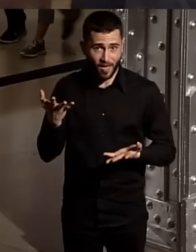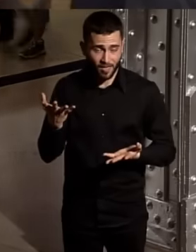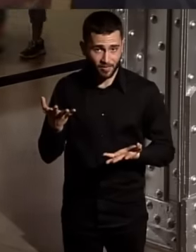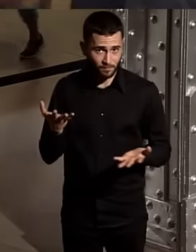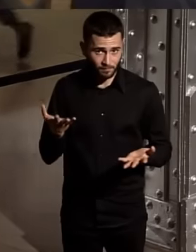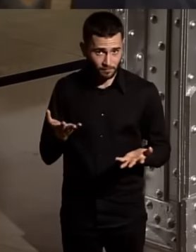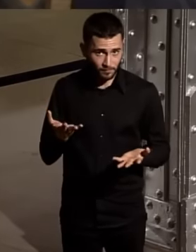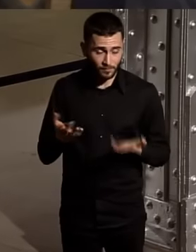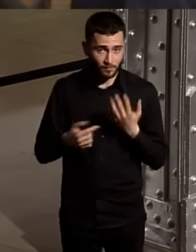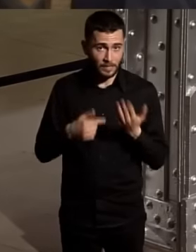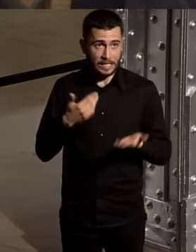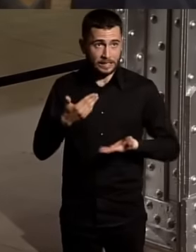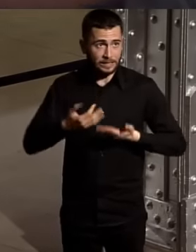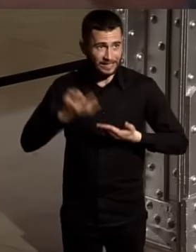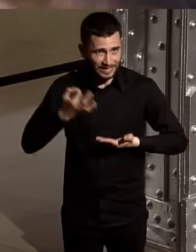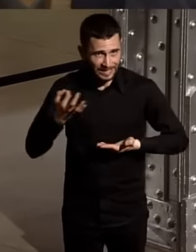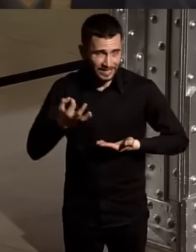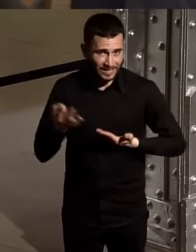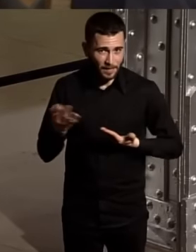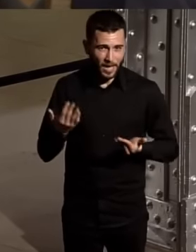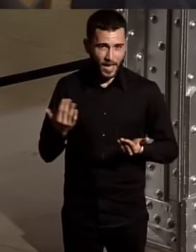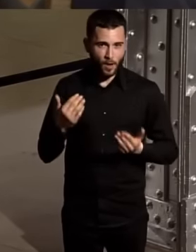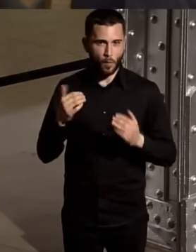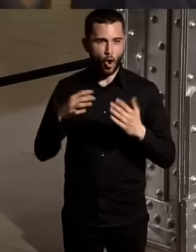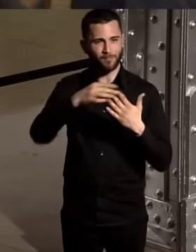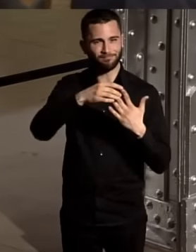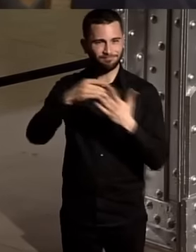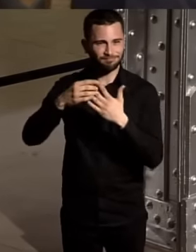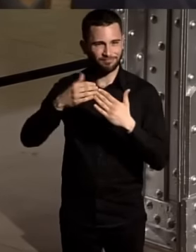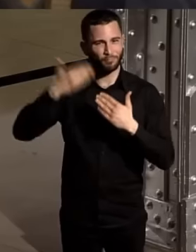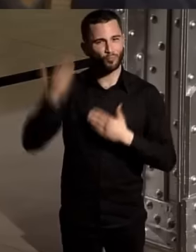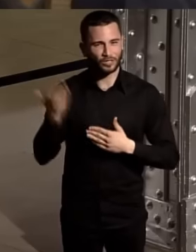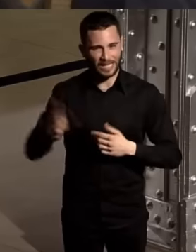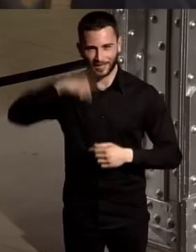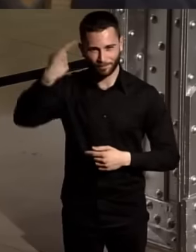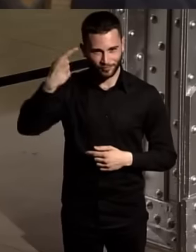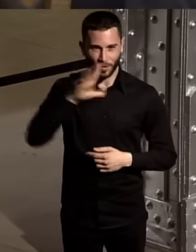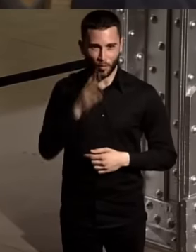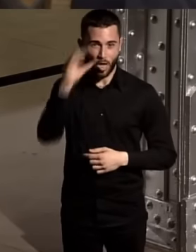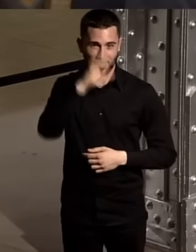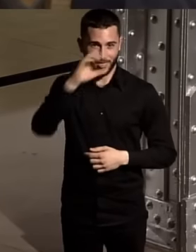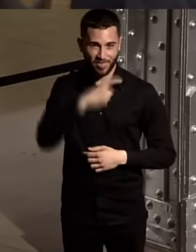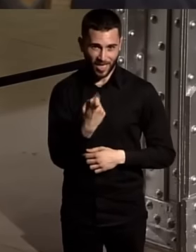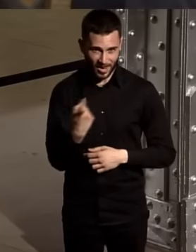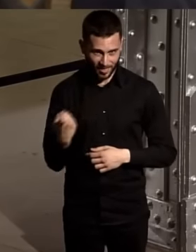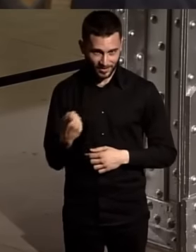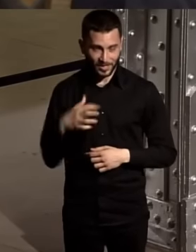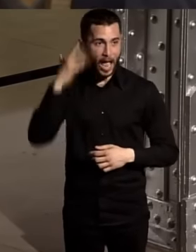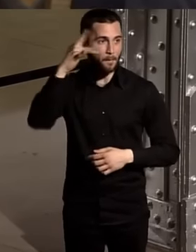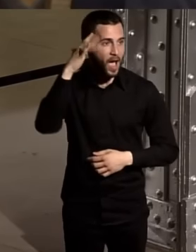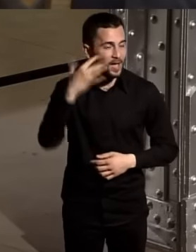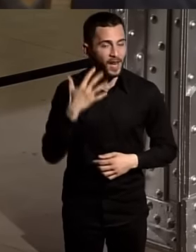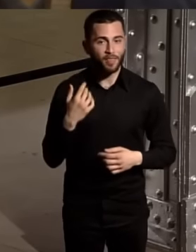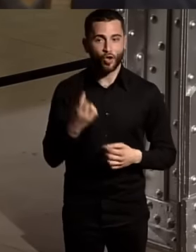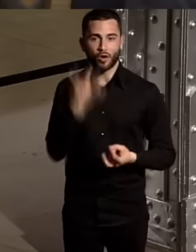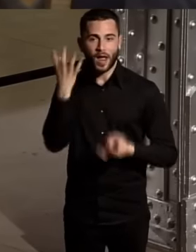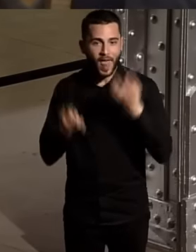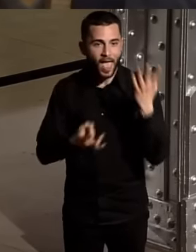el el bueno en la punta de la pirámide porque realmente la ciencia necesita no de de la imaginación de la